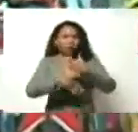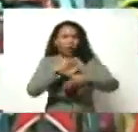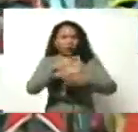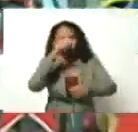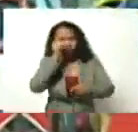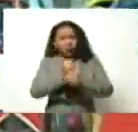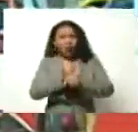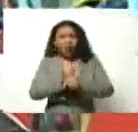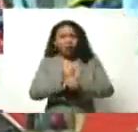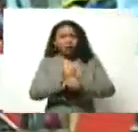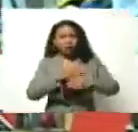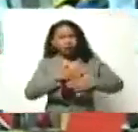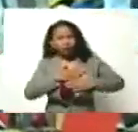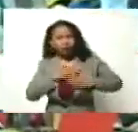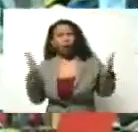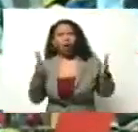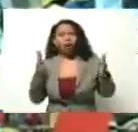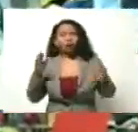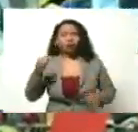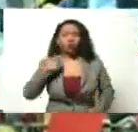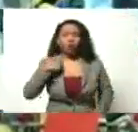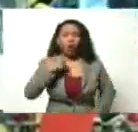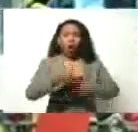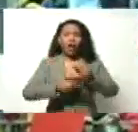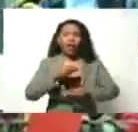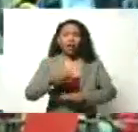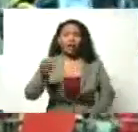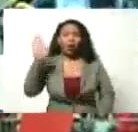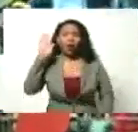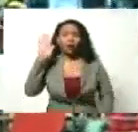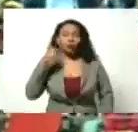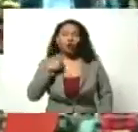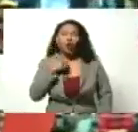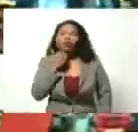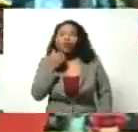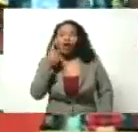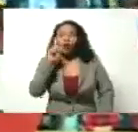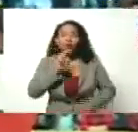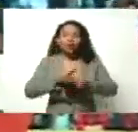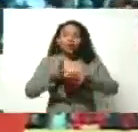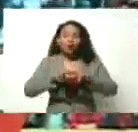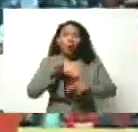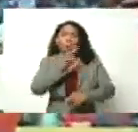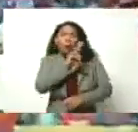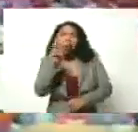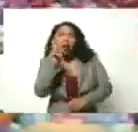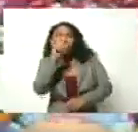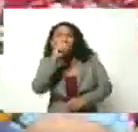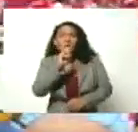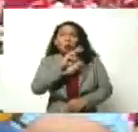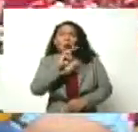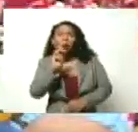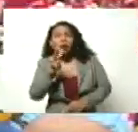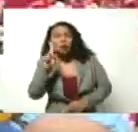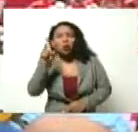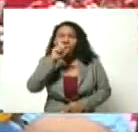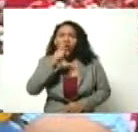al corazón es el juramento que dice cuando era casi un niño cuando tendría 20 años 21 años